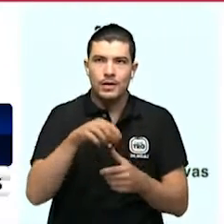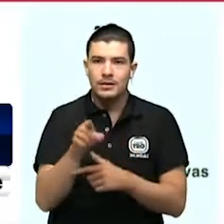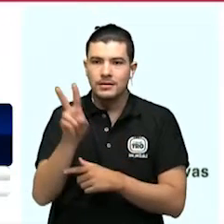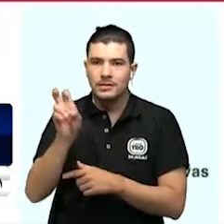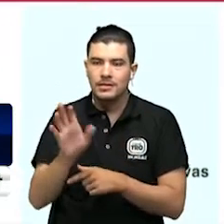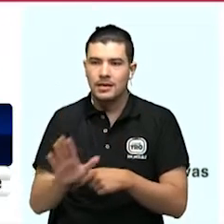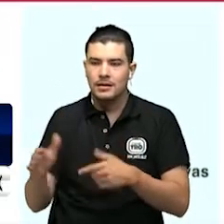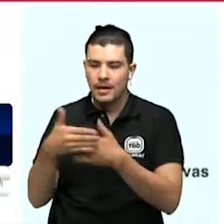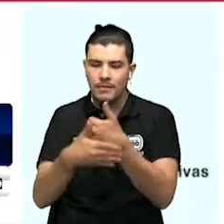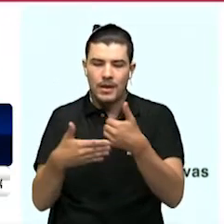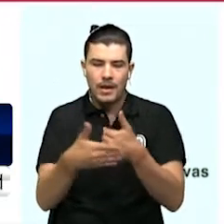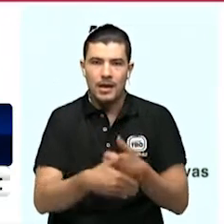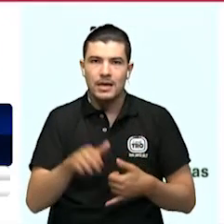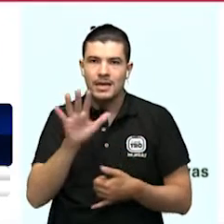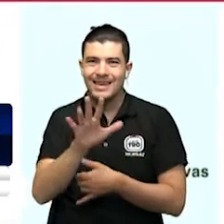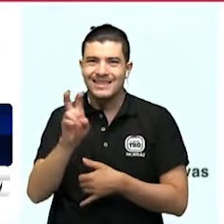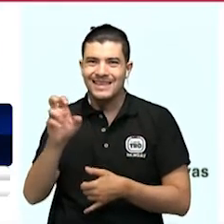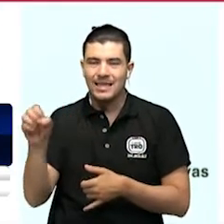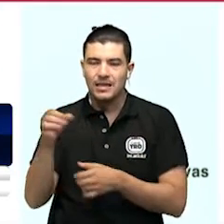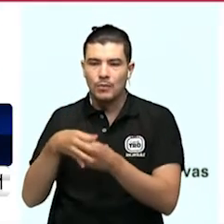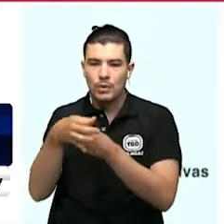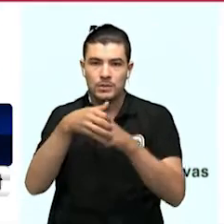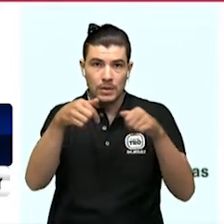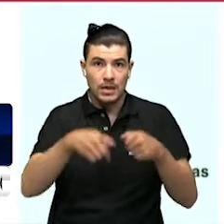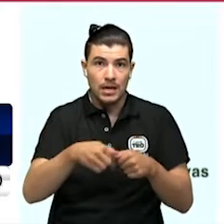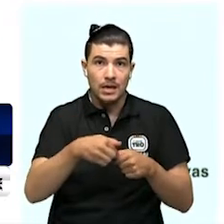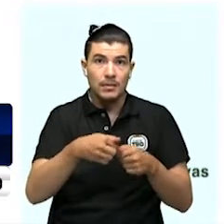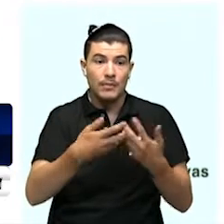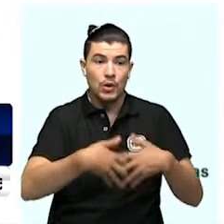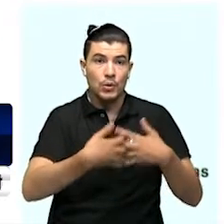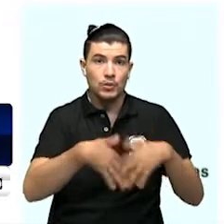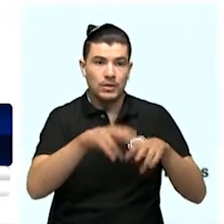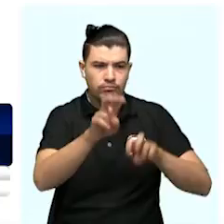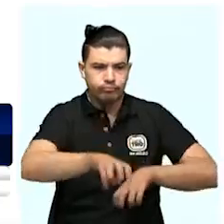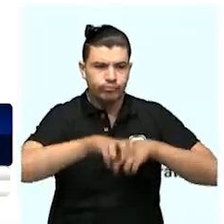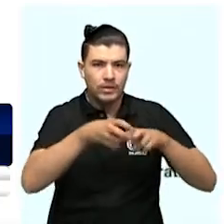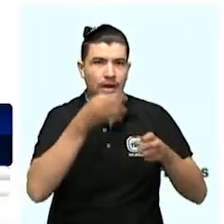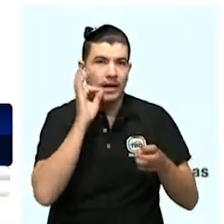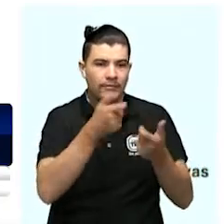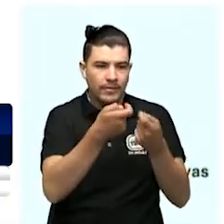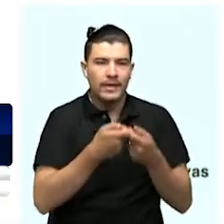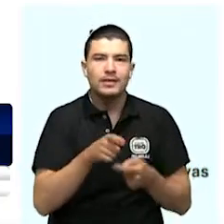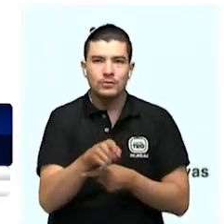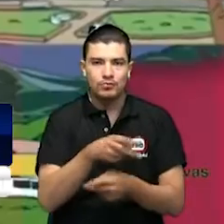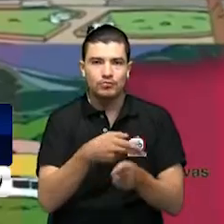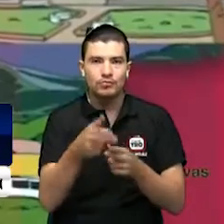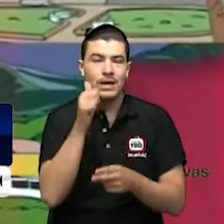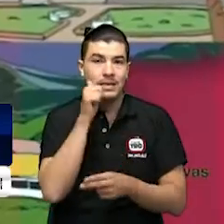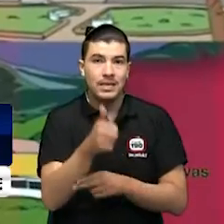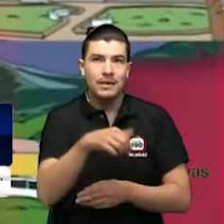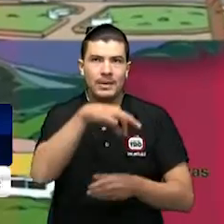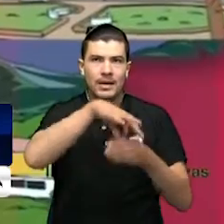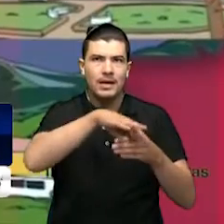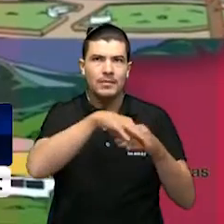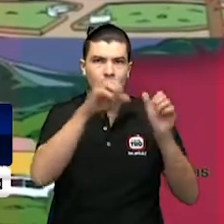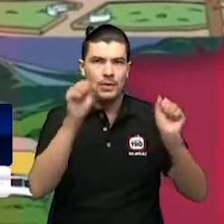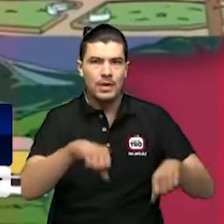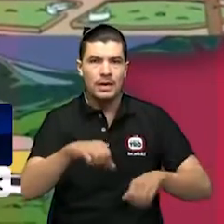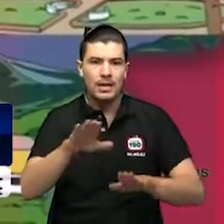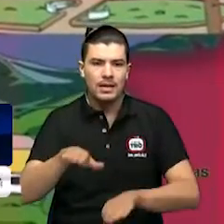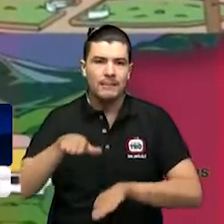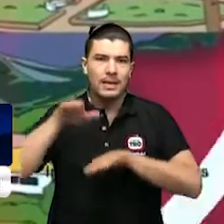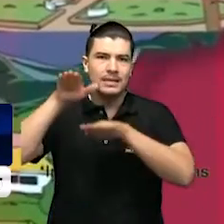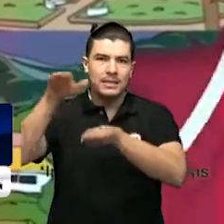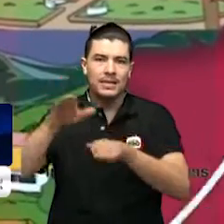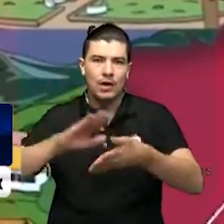y 570 municipios cafeteros de colombia participarán durante este fin de semana en las elecciones para representantes en los comités